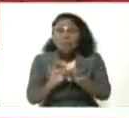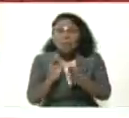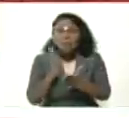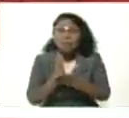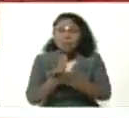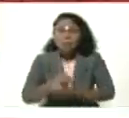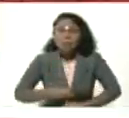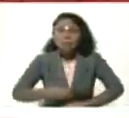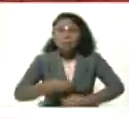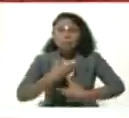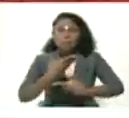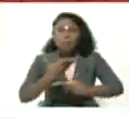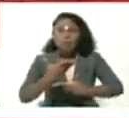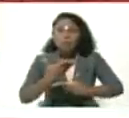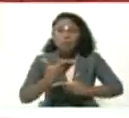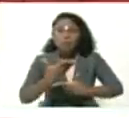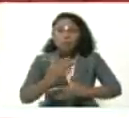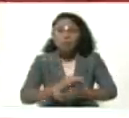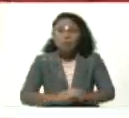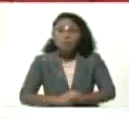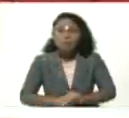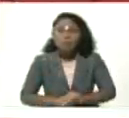expresan